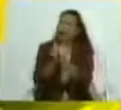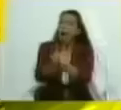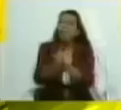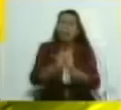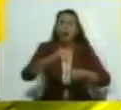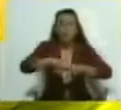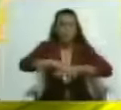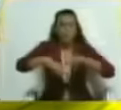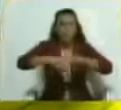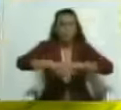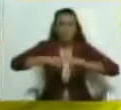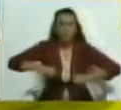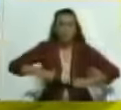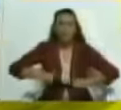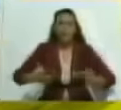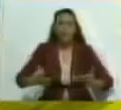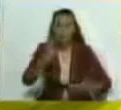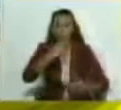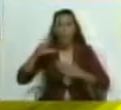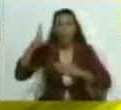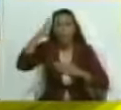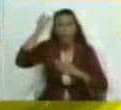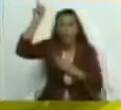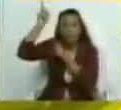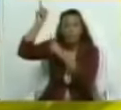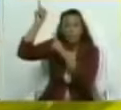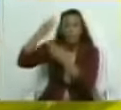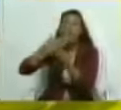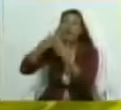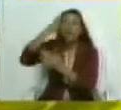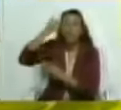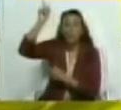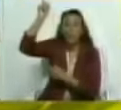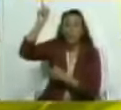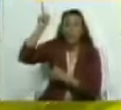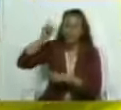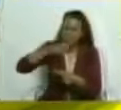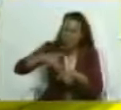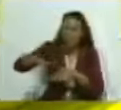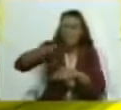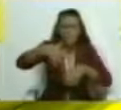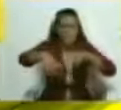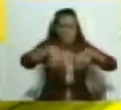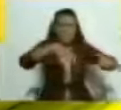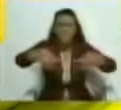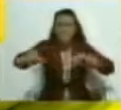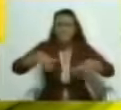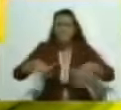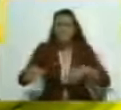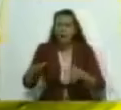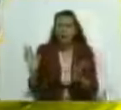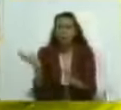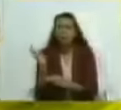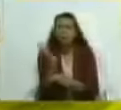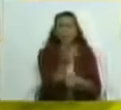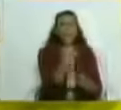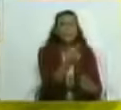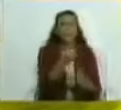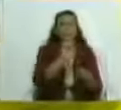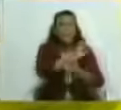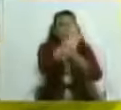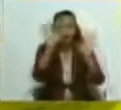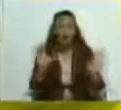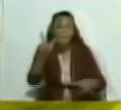esas alpargatas y digamos, juramos ante Dios. Que saldremos por las calles a decirle a